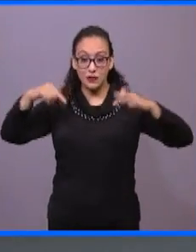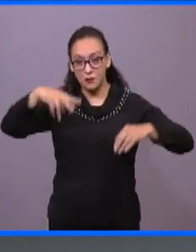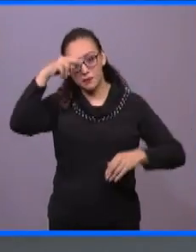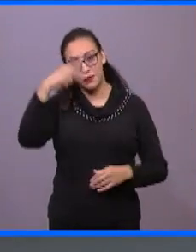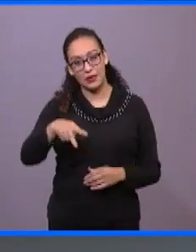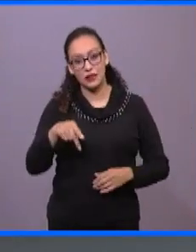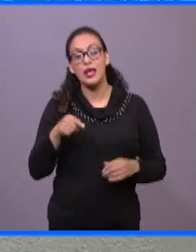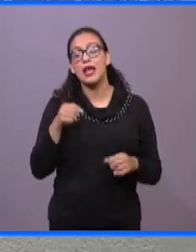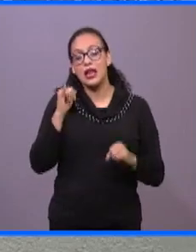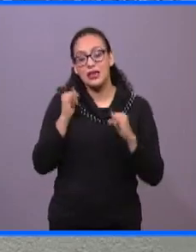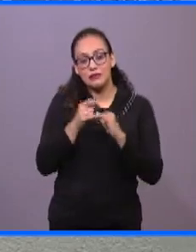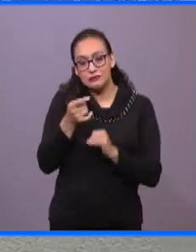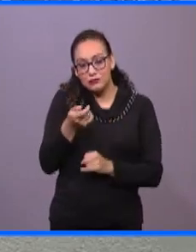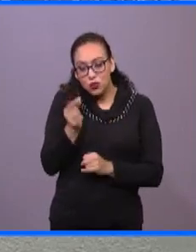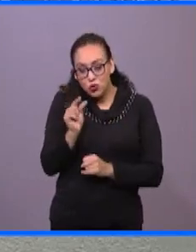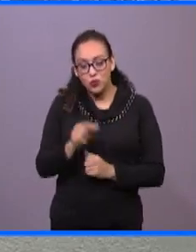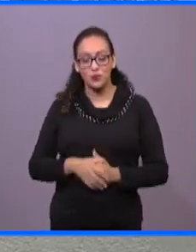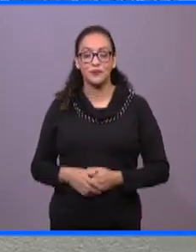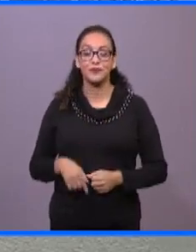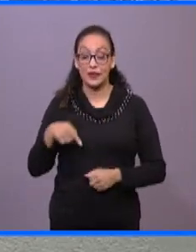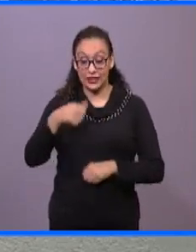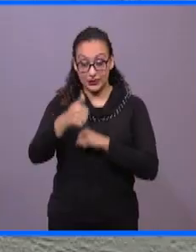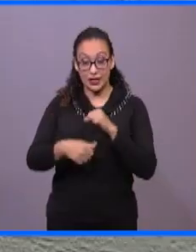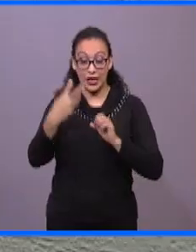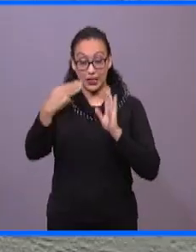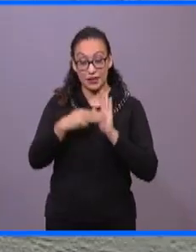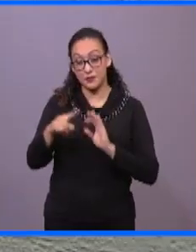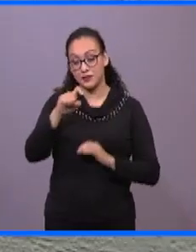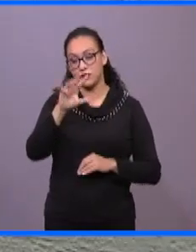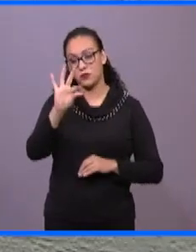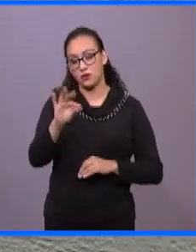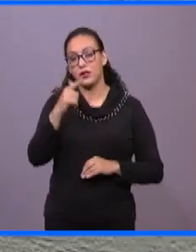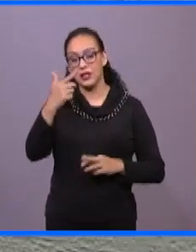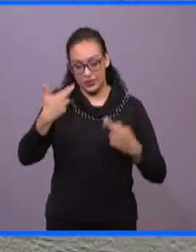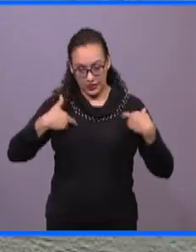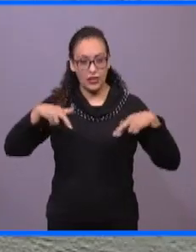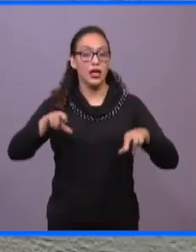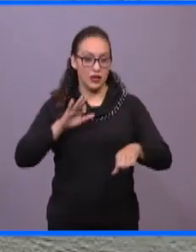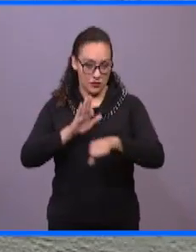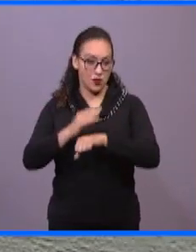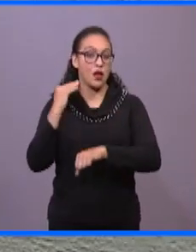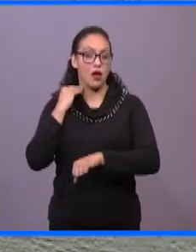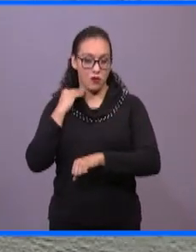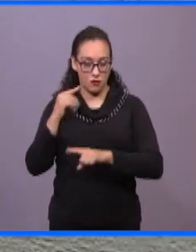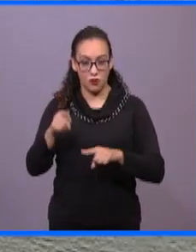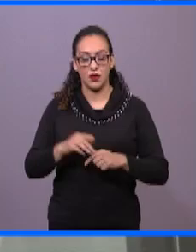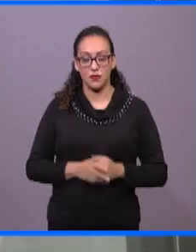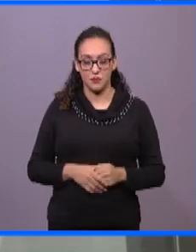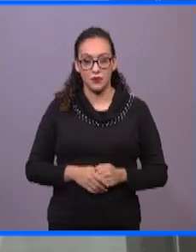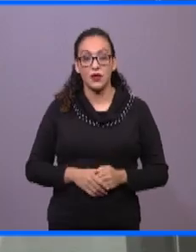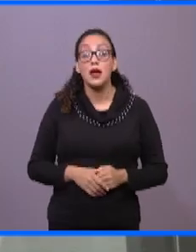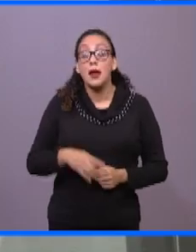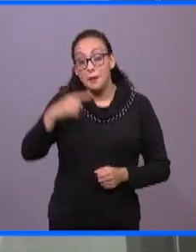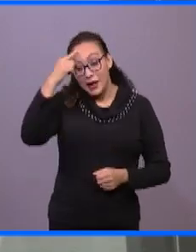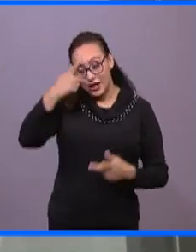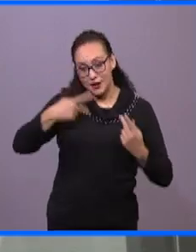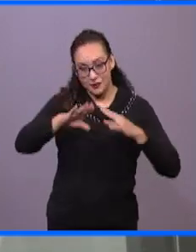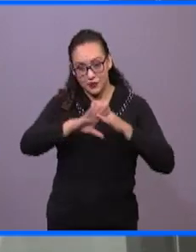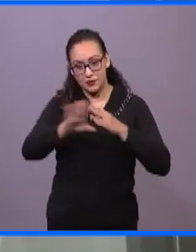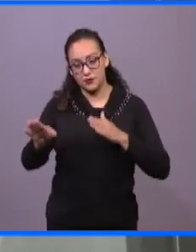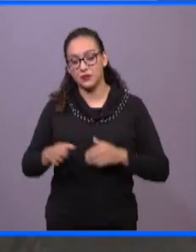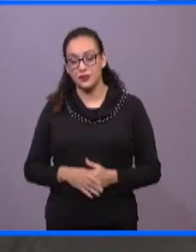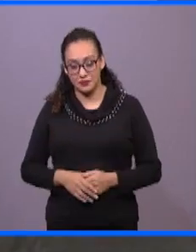del instituto, en lo que va de este año ha habido 3,147 representaciones jurídicas tan solo a personas